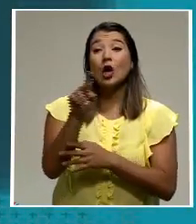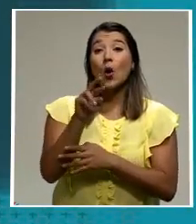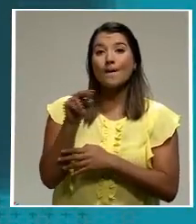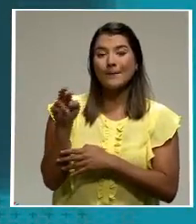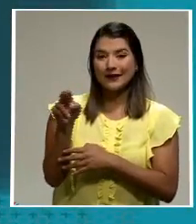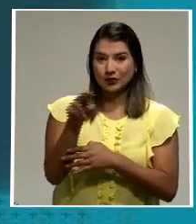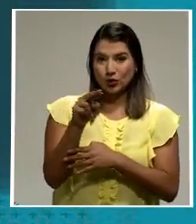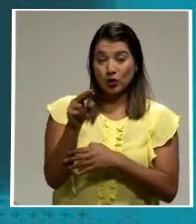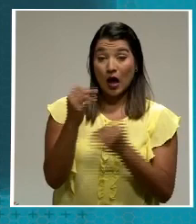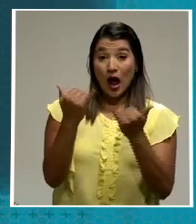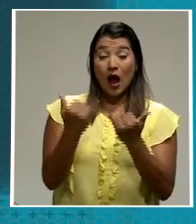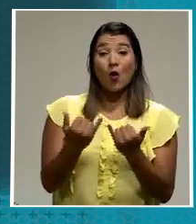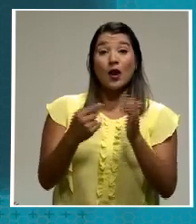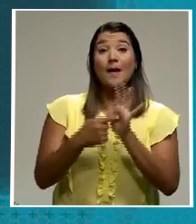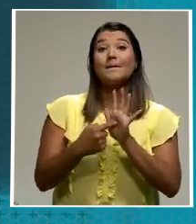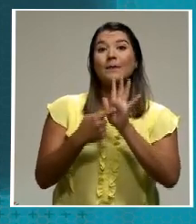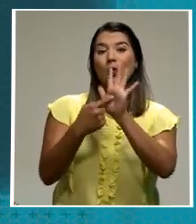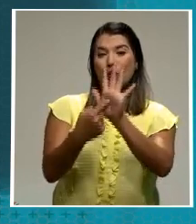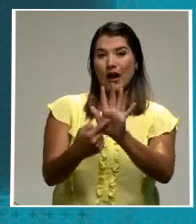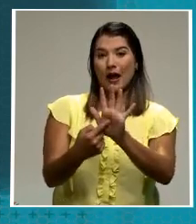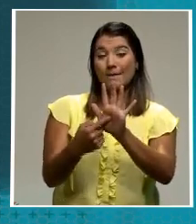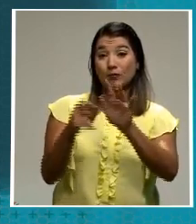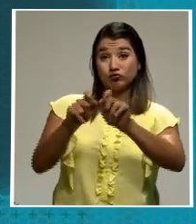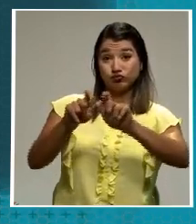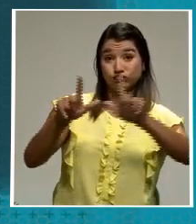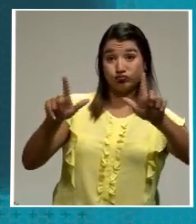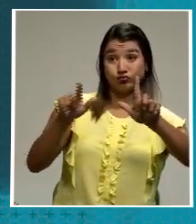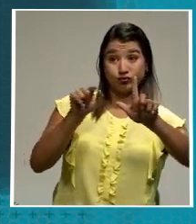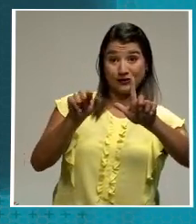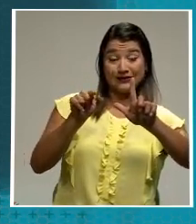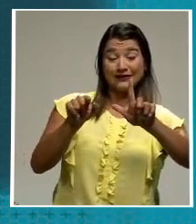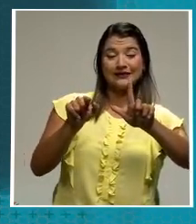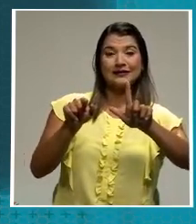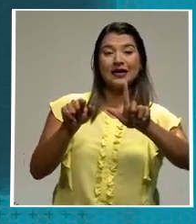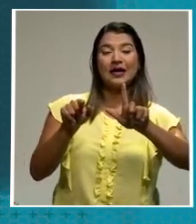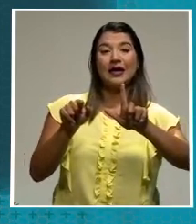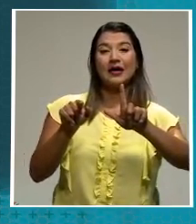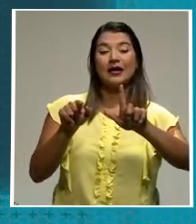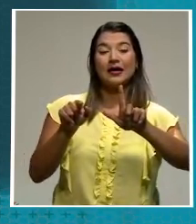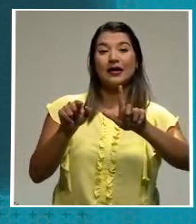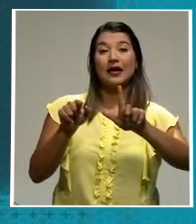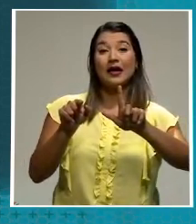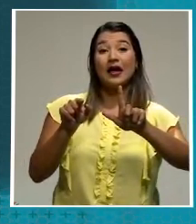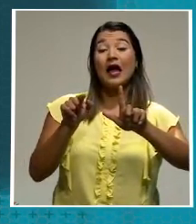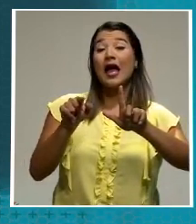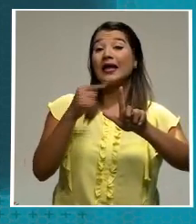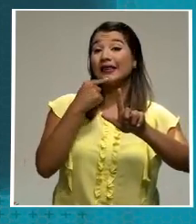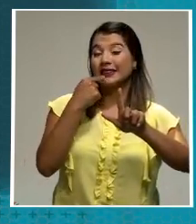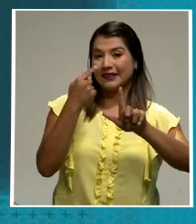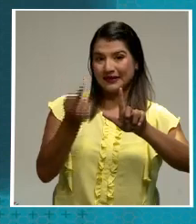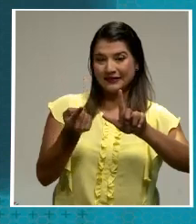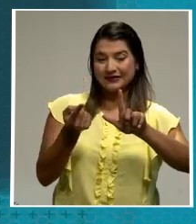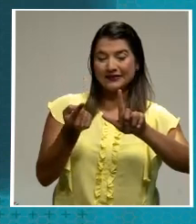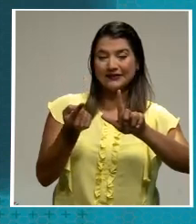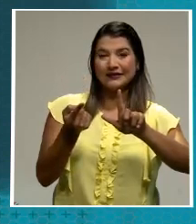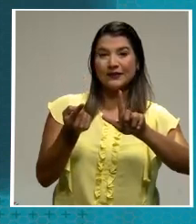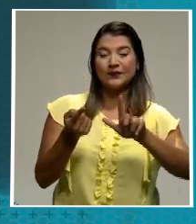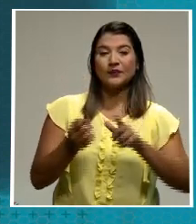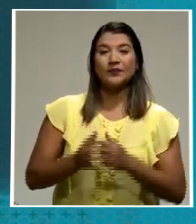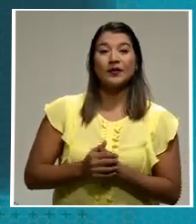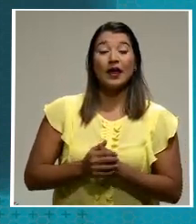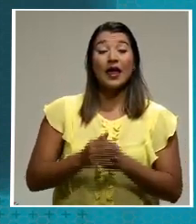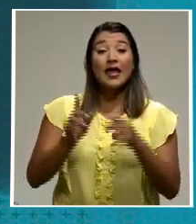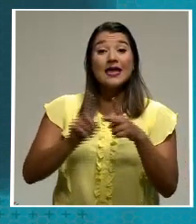productor, que pongamos en imagen esta pantalla que hemos preparado, donde nos dice precisamente que